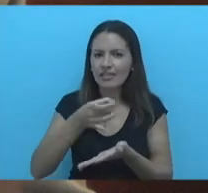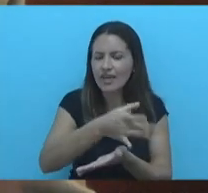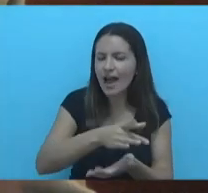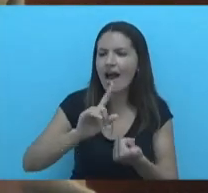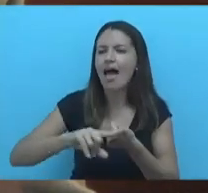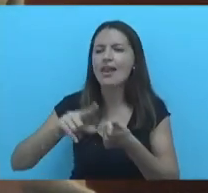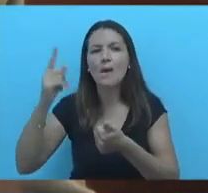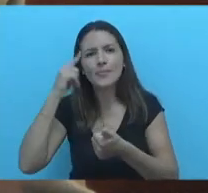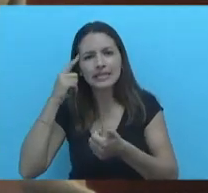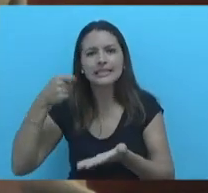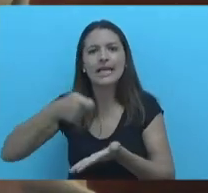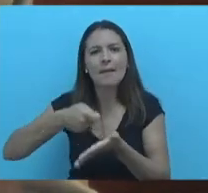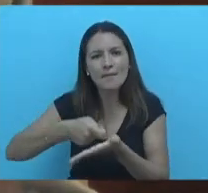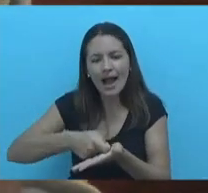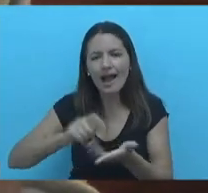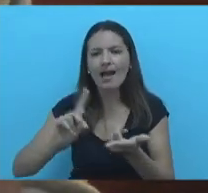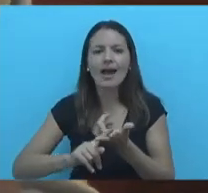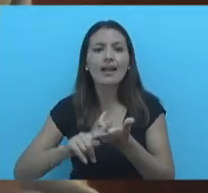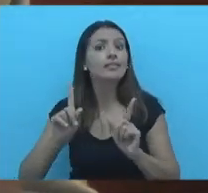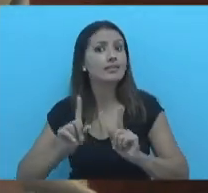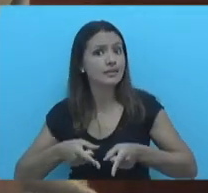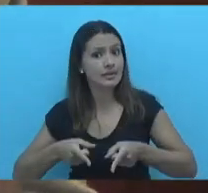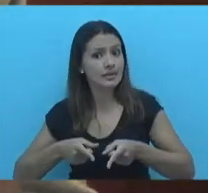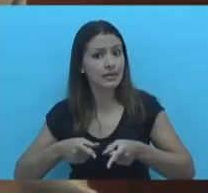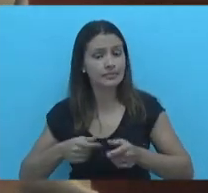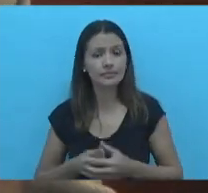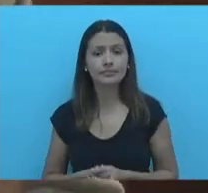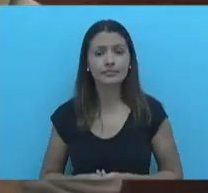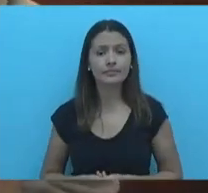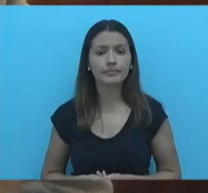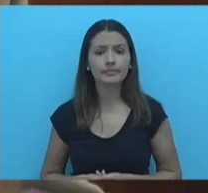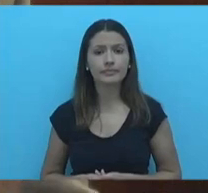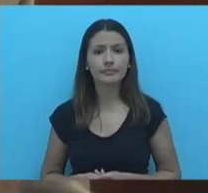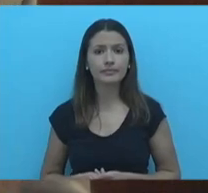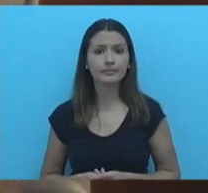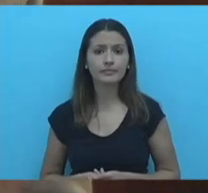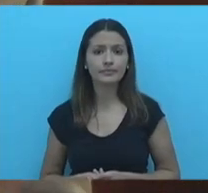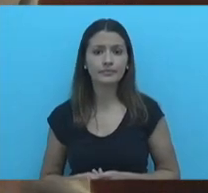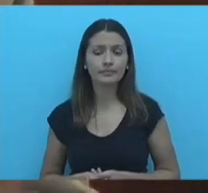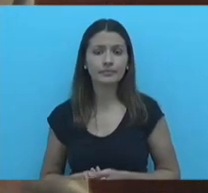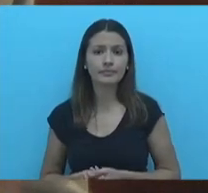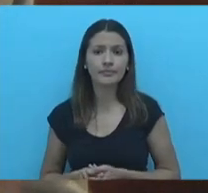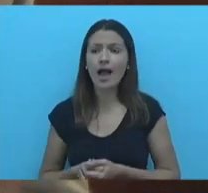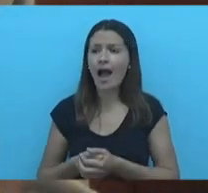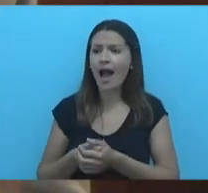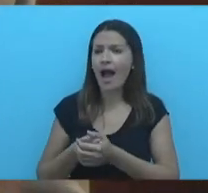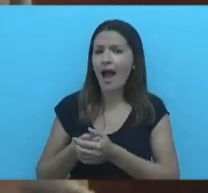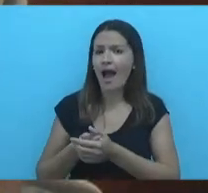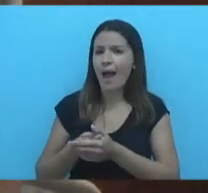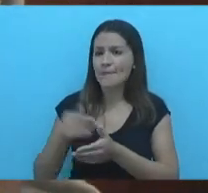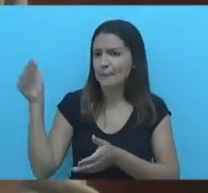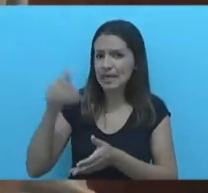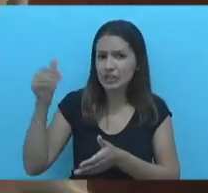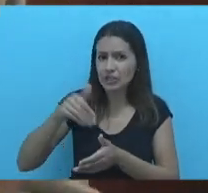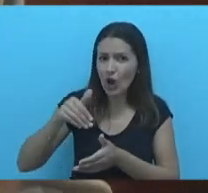definir tarifas, y lo que era también evitar el drenaje de multimillonarias divisas que se iban a partir de un modelo que se